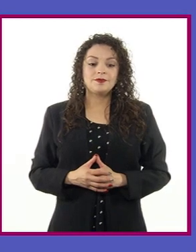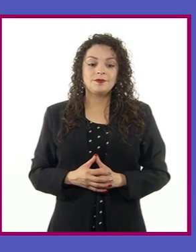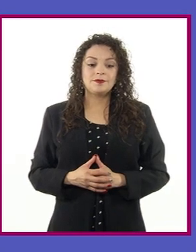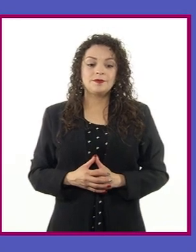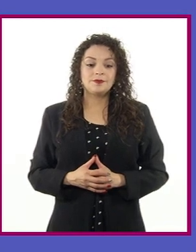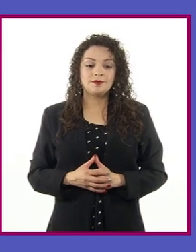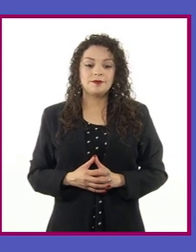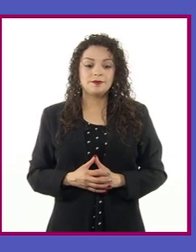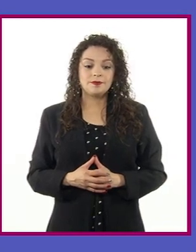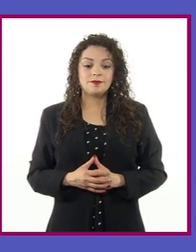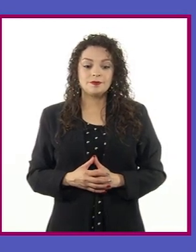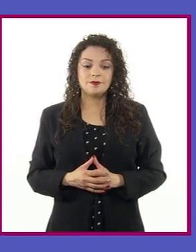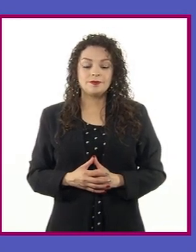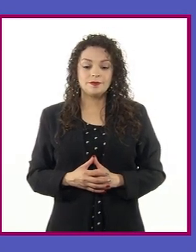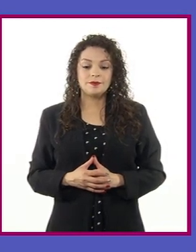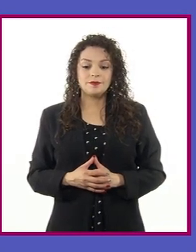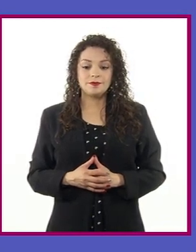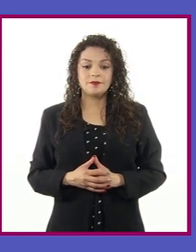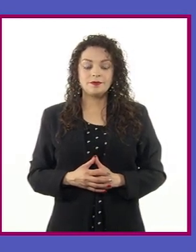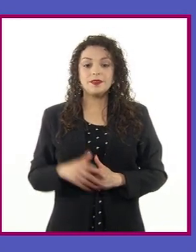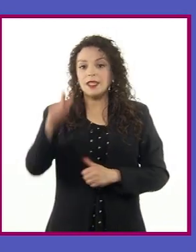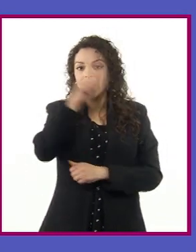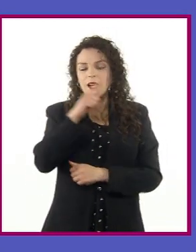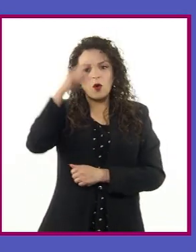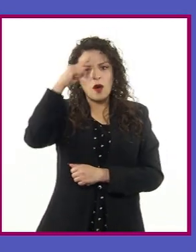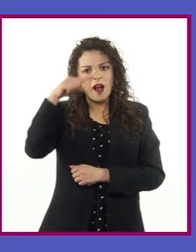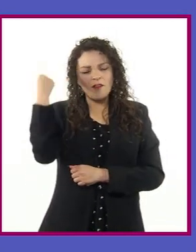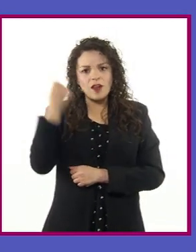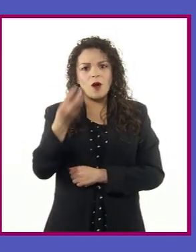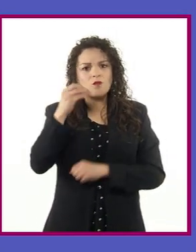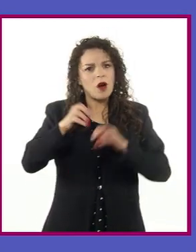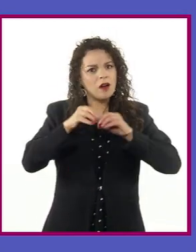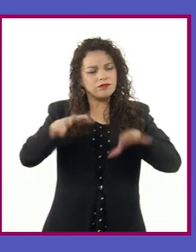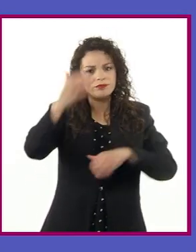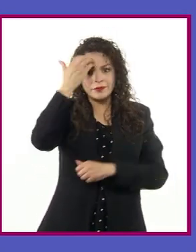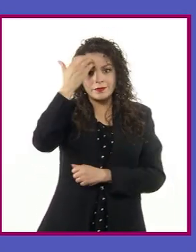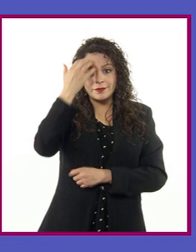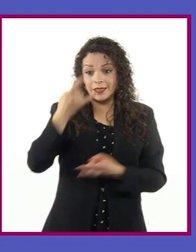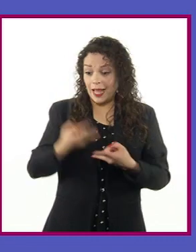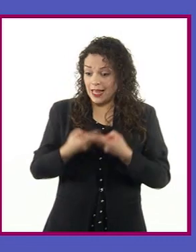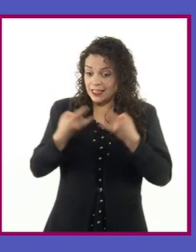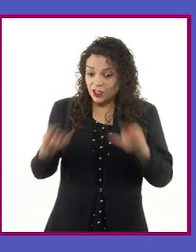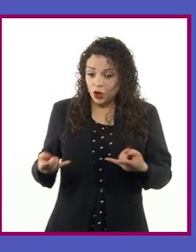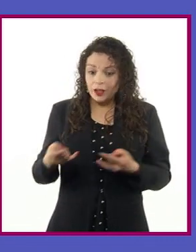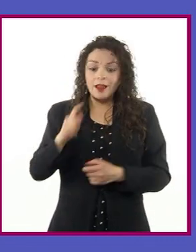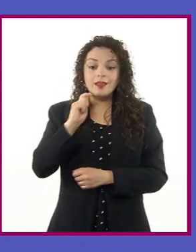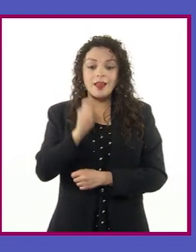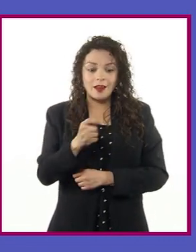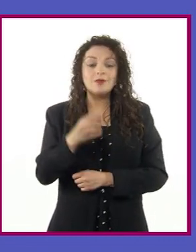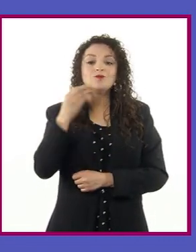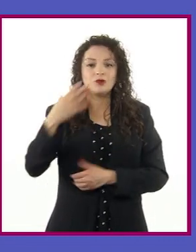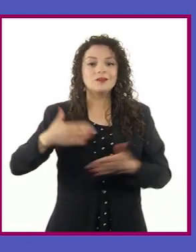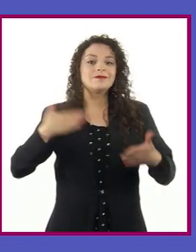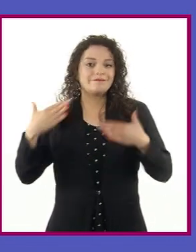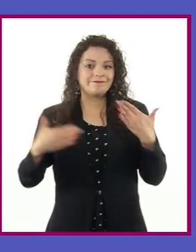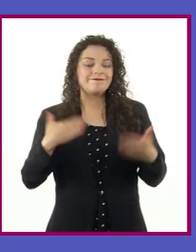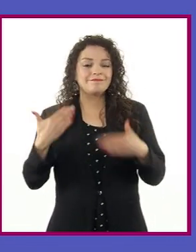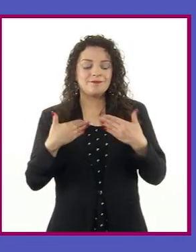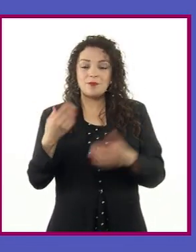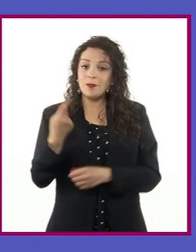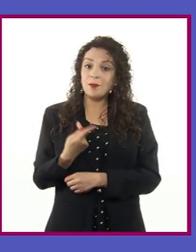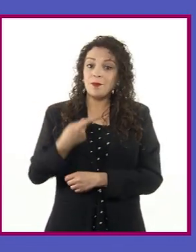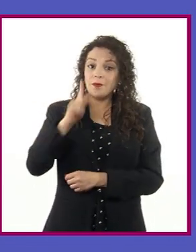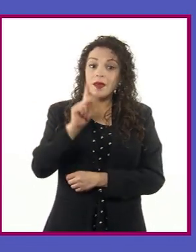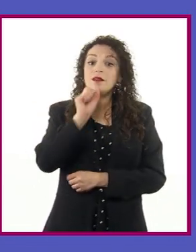Por su popularidad y sencillez de su lenguaje, es frecuente concebir a la historieta como objeto de entretenimiento, pero